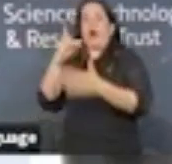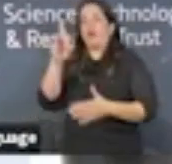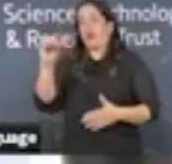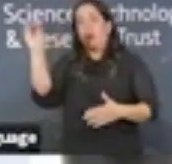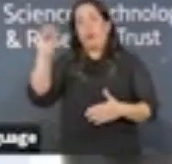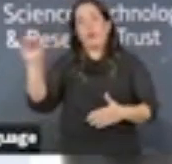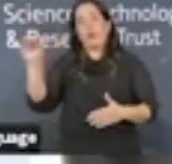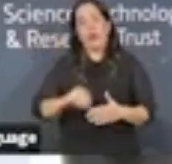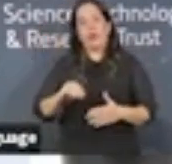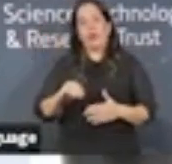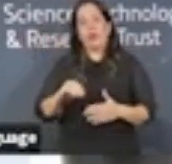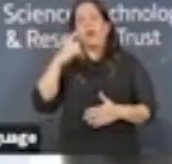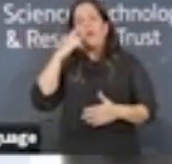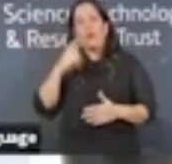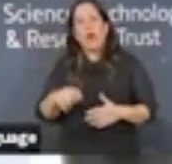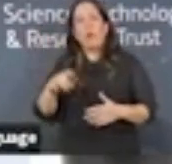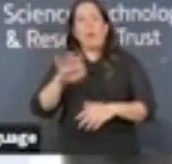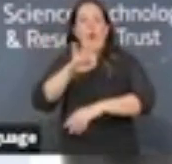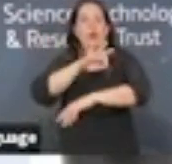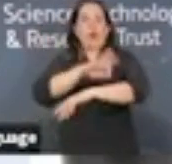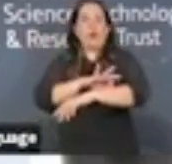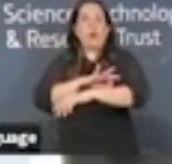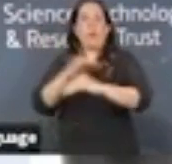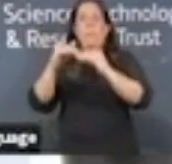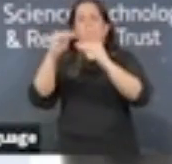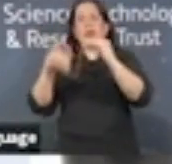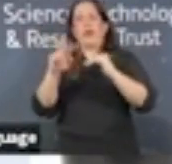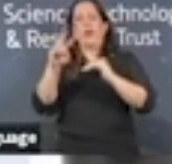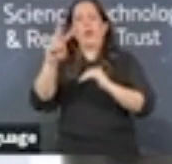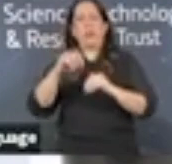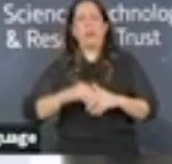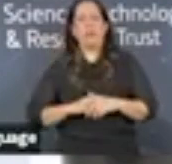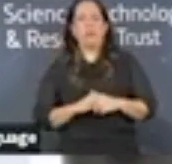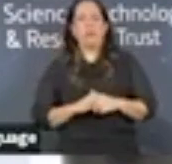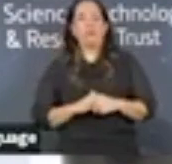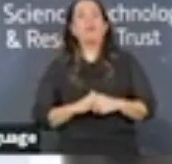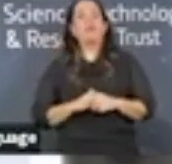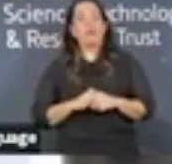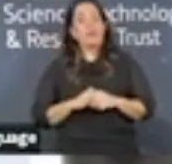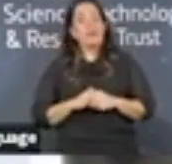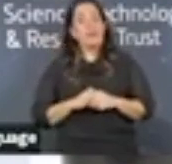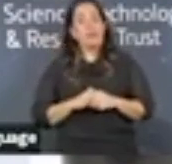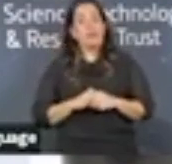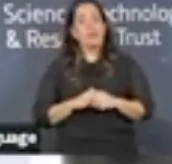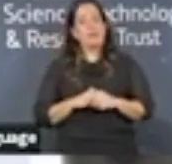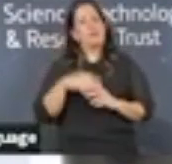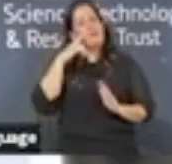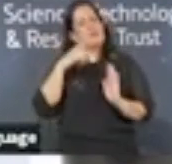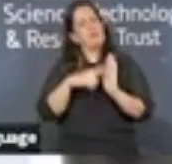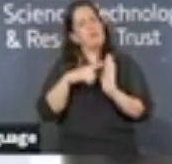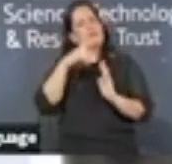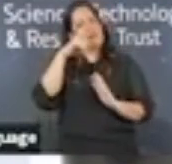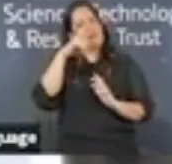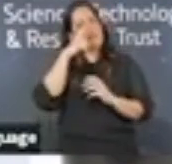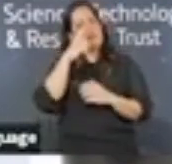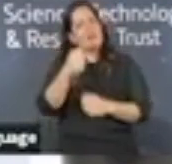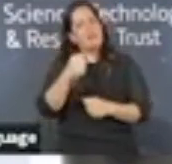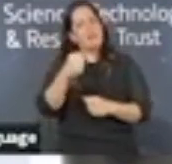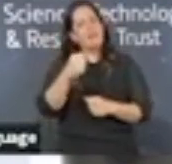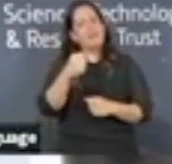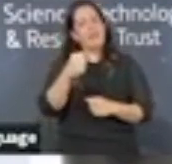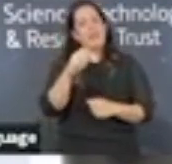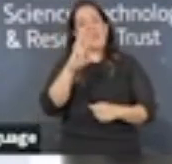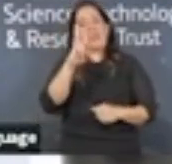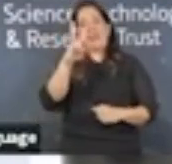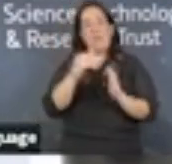número de mosquitos era menor de 2. Y pues como dato curioso, se eliminaron más de 6 millones